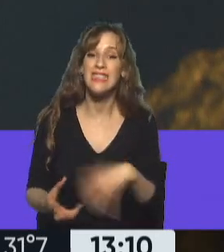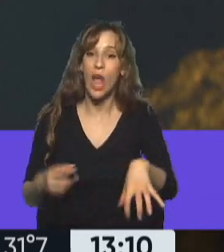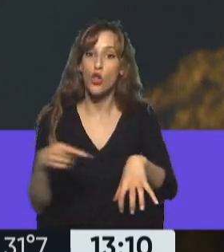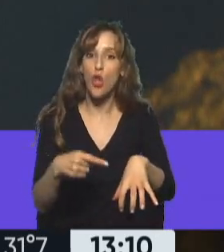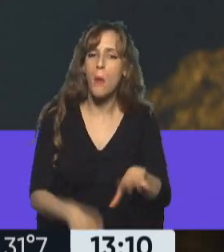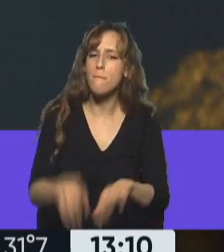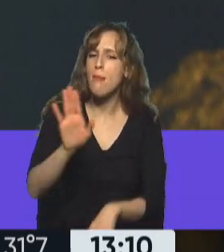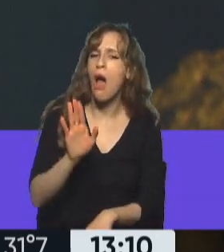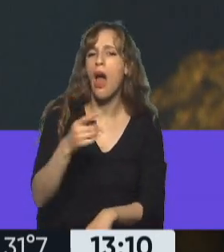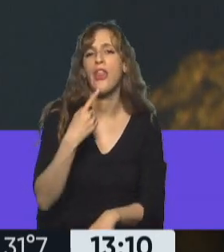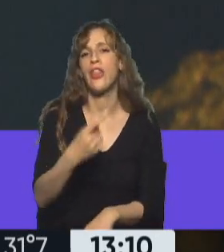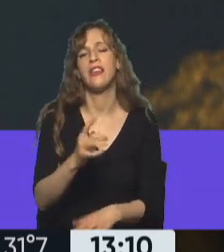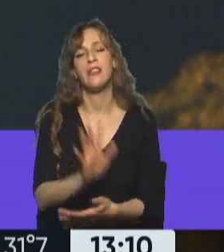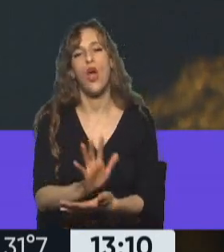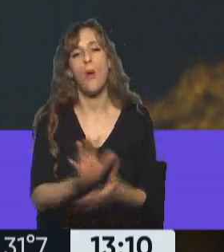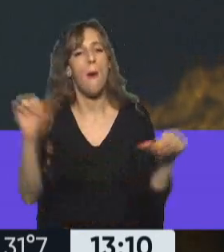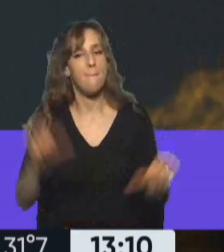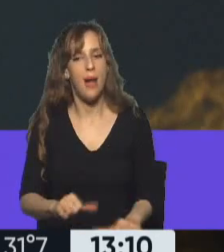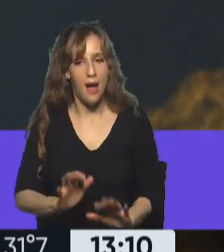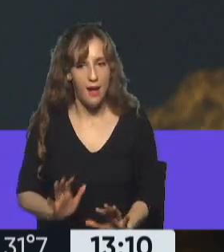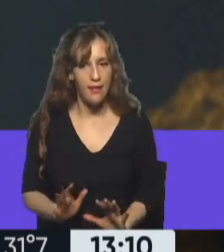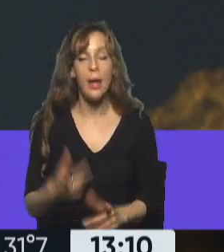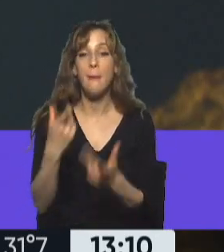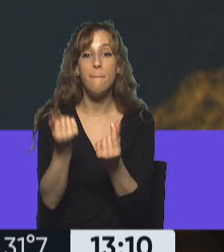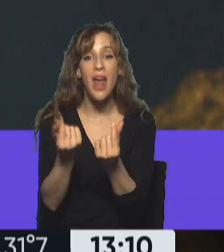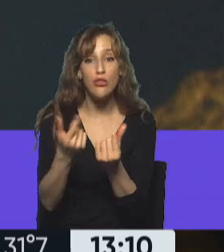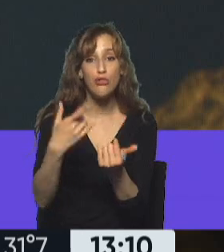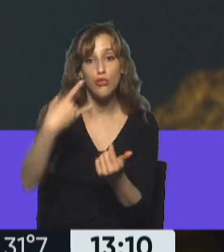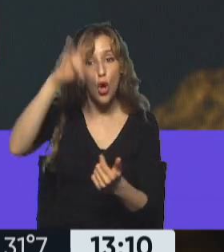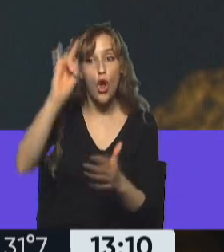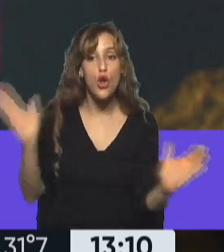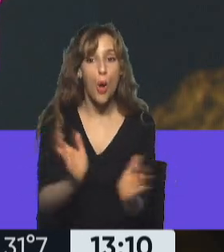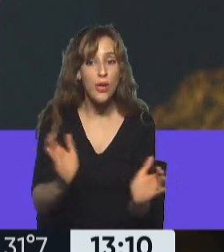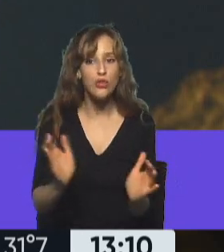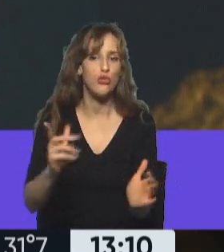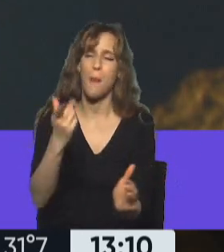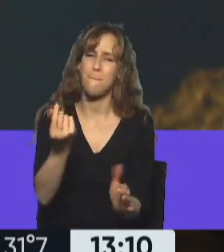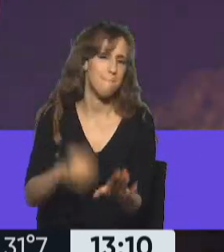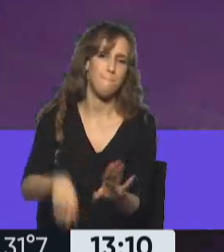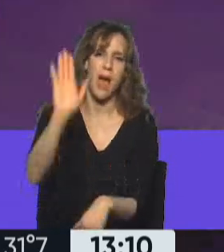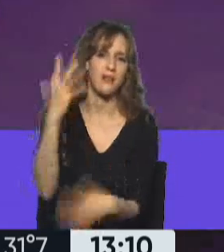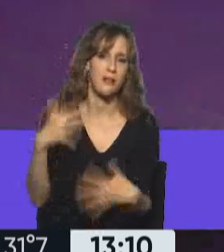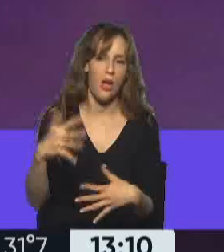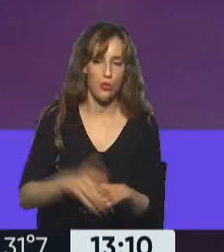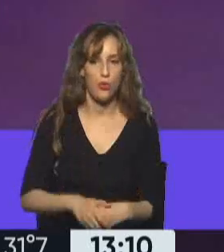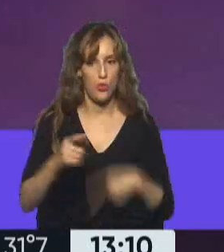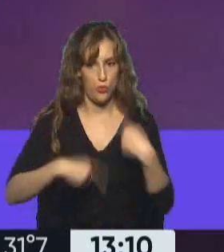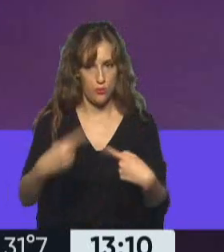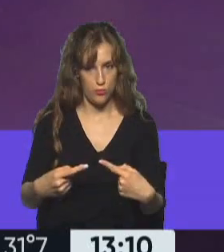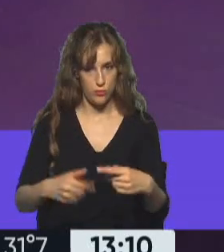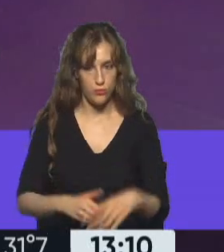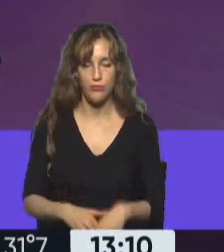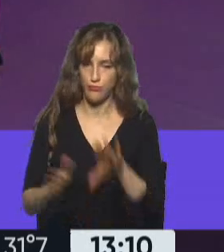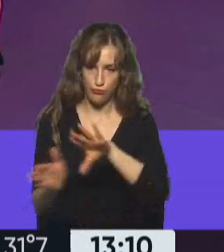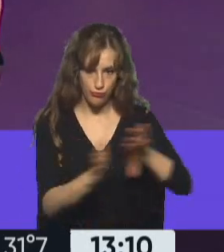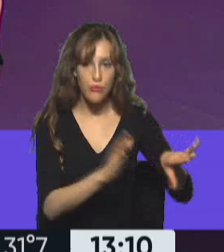plantear que está muy mal. Bueno, tiene uno de los precios del novillo más elevados de los últimos 10 años. Sigamos. El